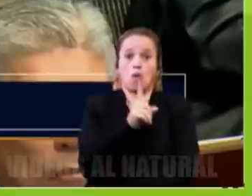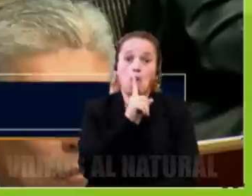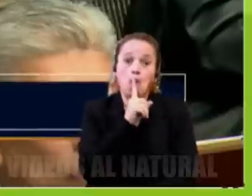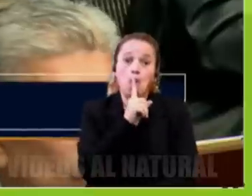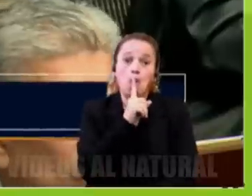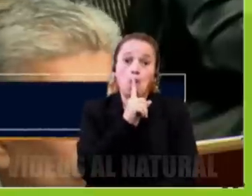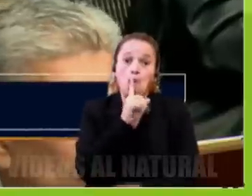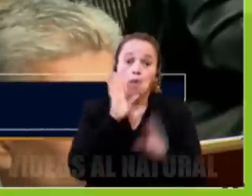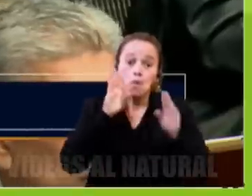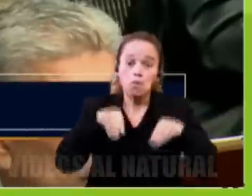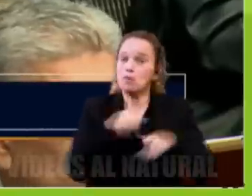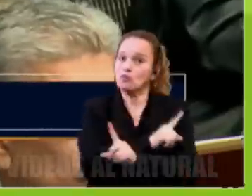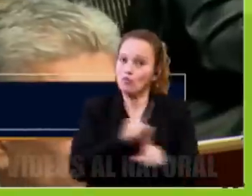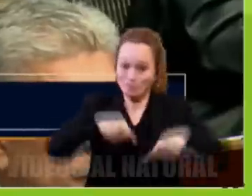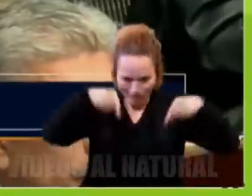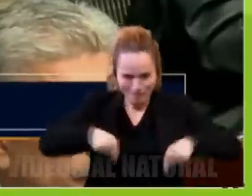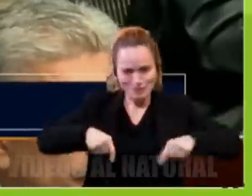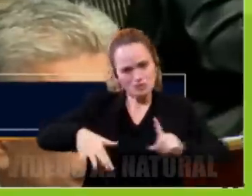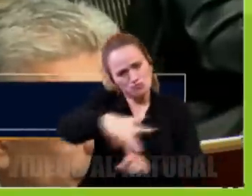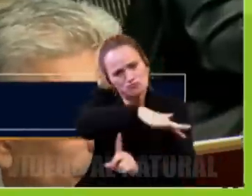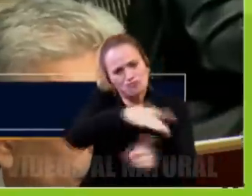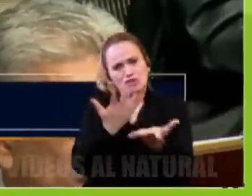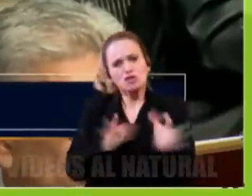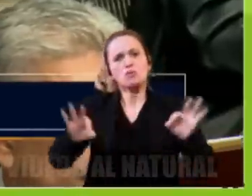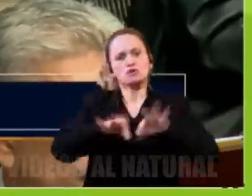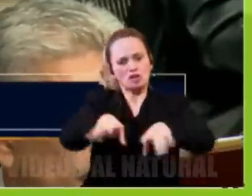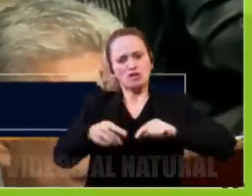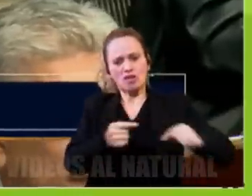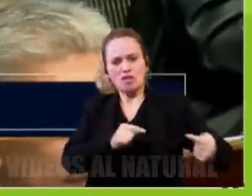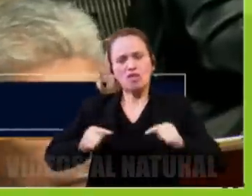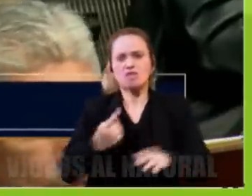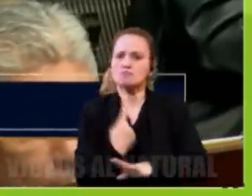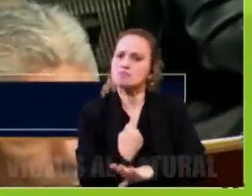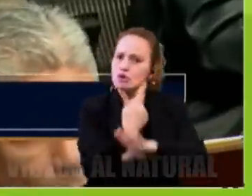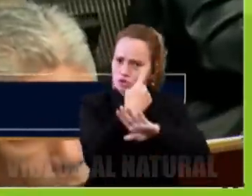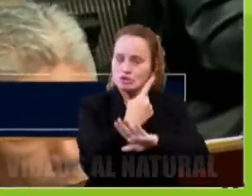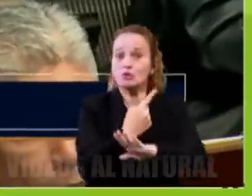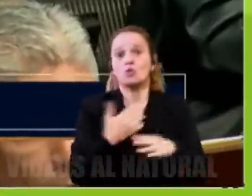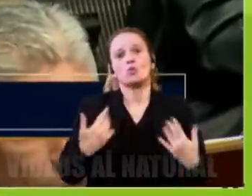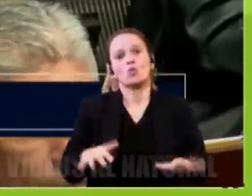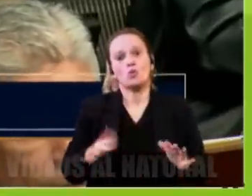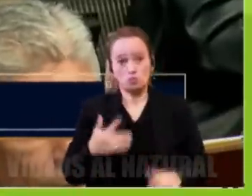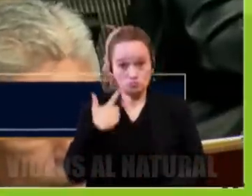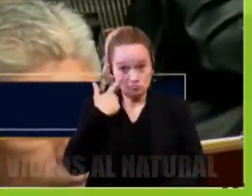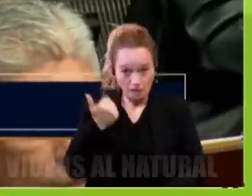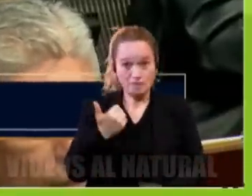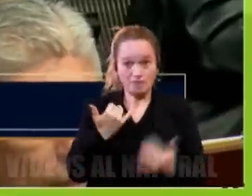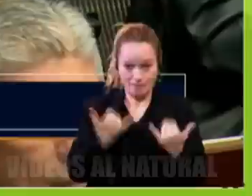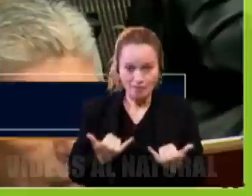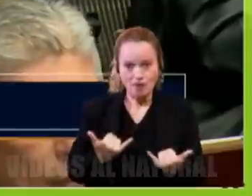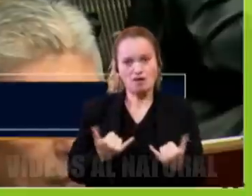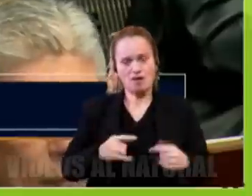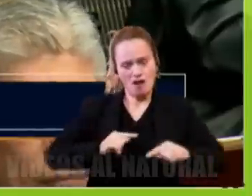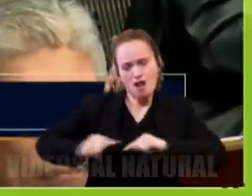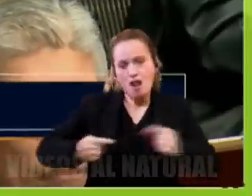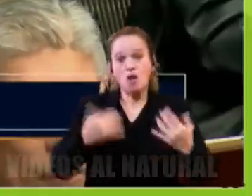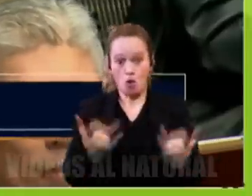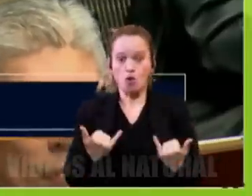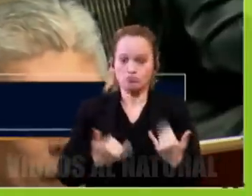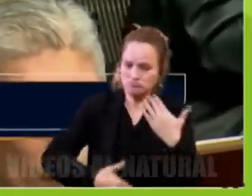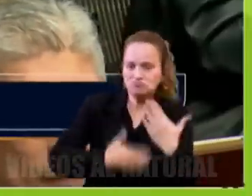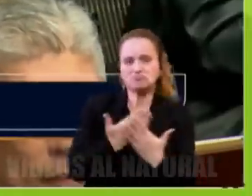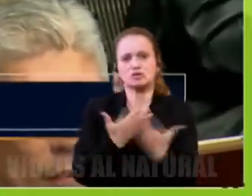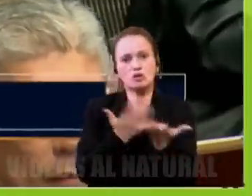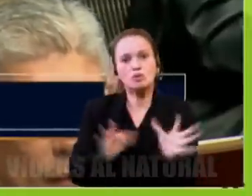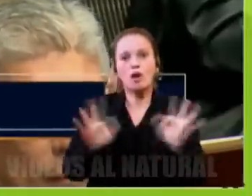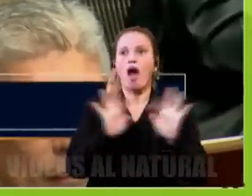guardar silencio. Este es el escenario para los debates políticos. Y qué maravilla que se den y que se den hoy